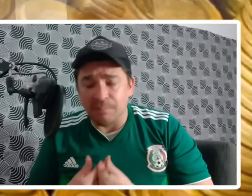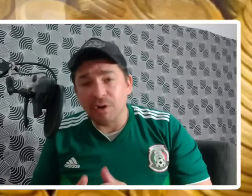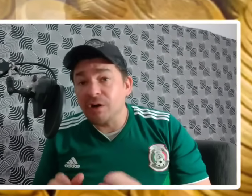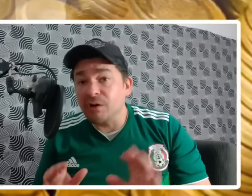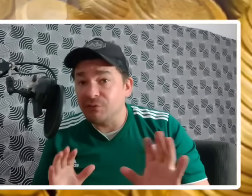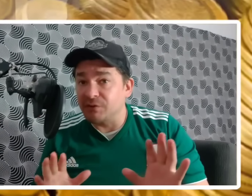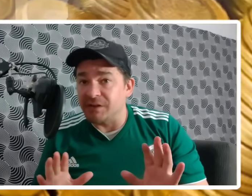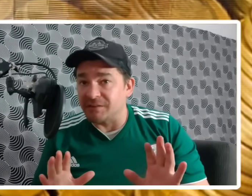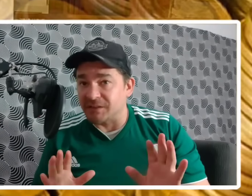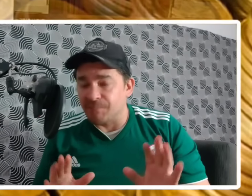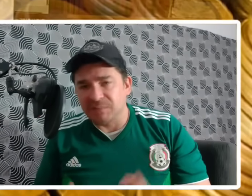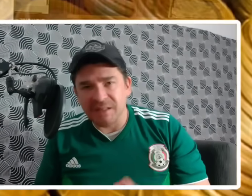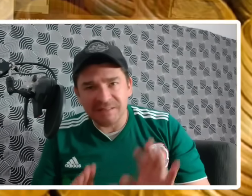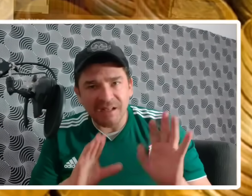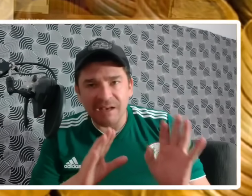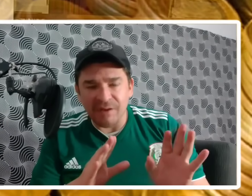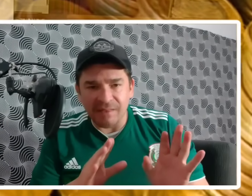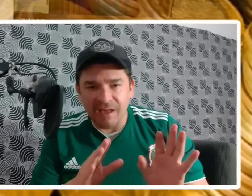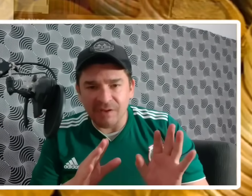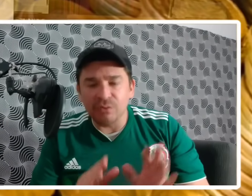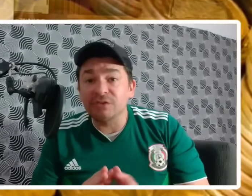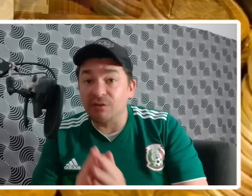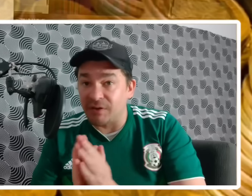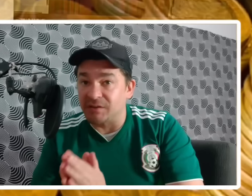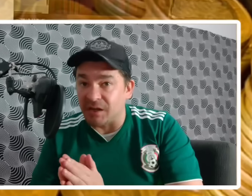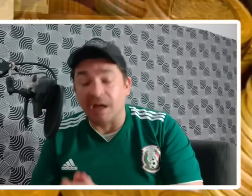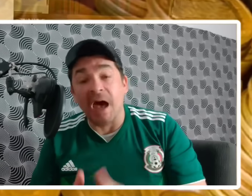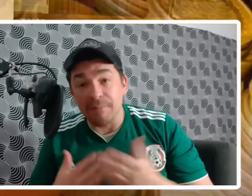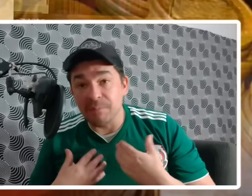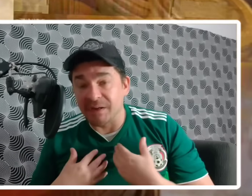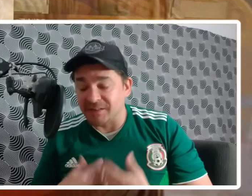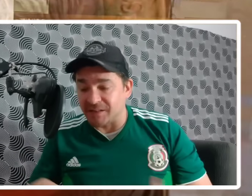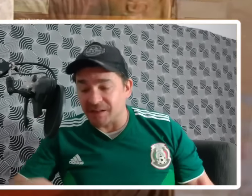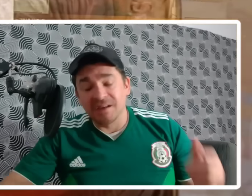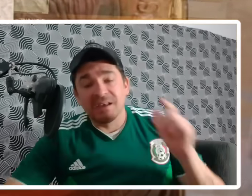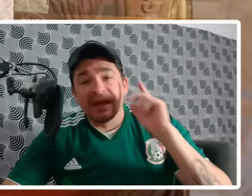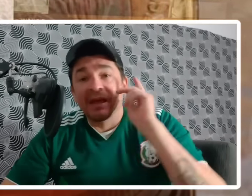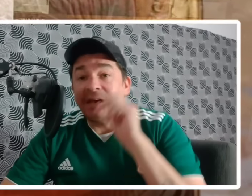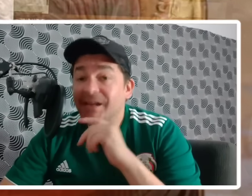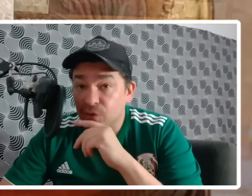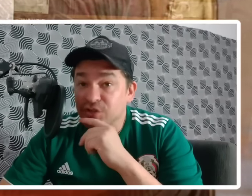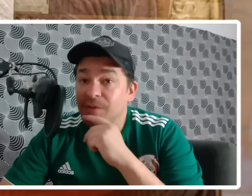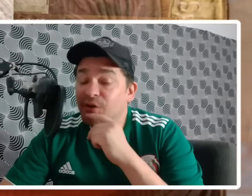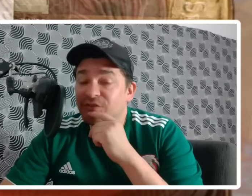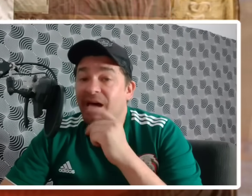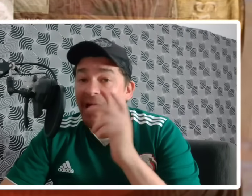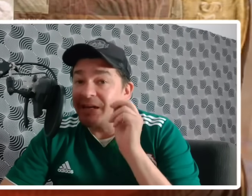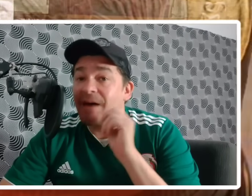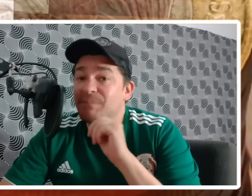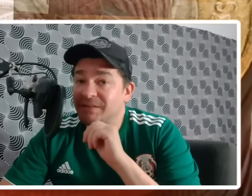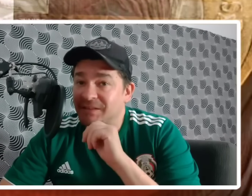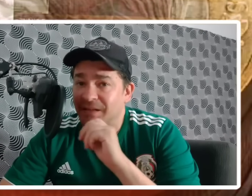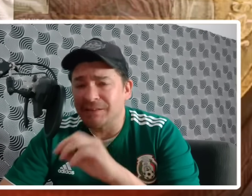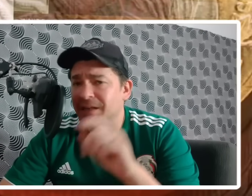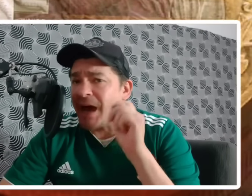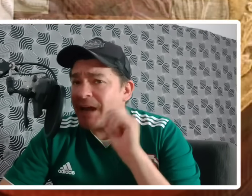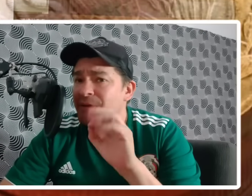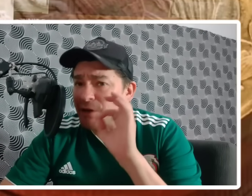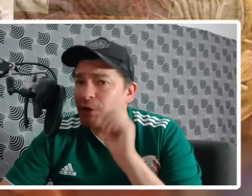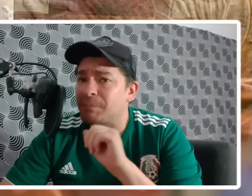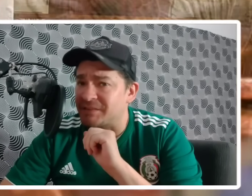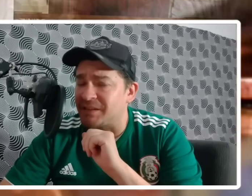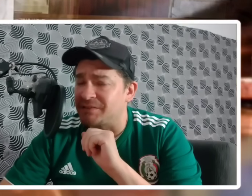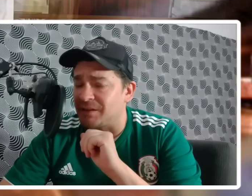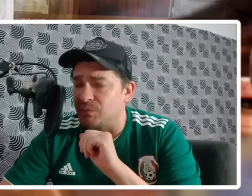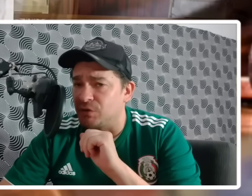los dos países, pero no confundirse. Decir la verdad no es ofender, a mi parecer. Escuchemos al gran presidente,